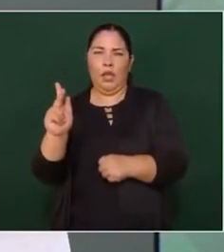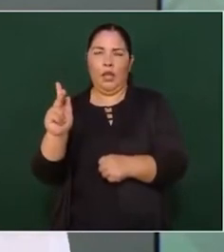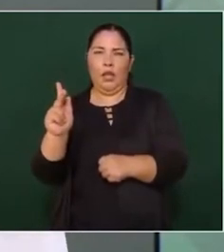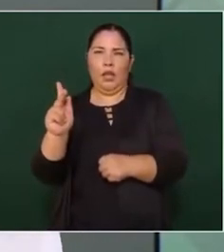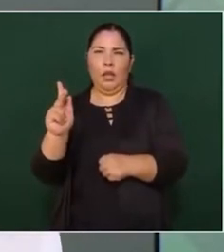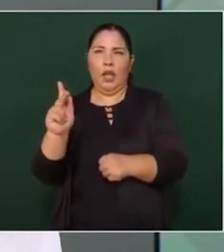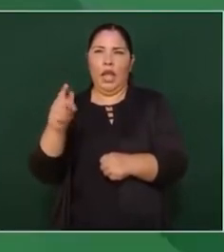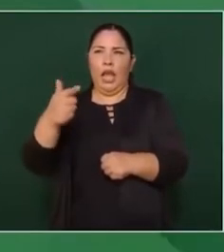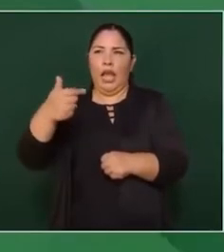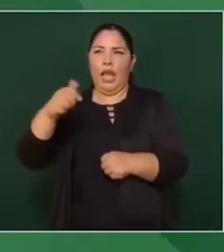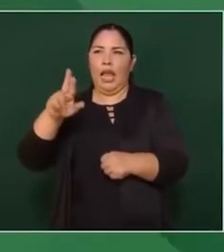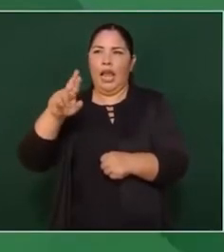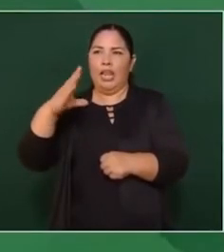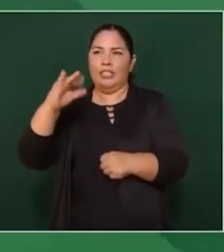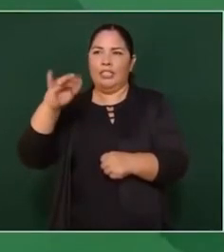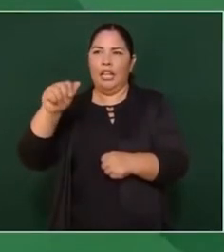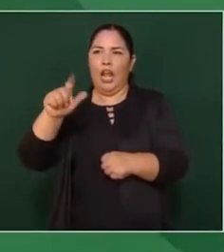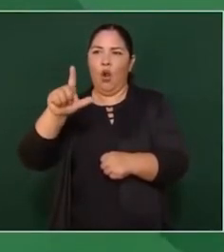a García Luna.